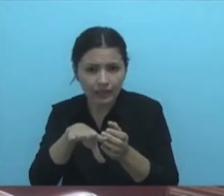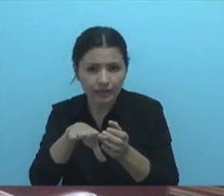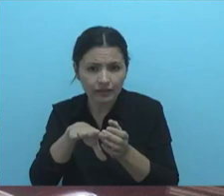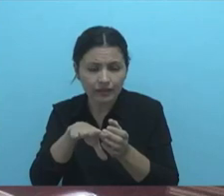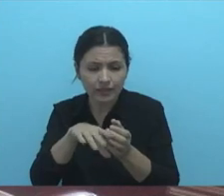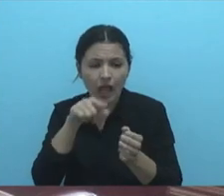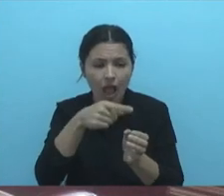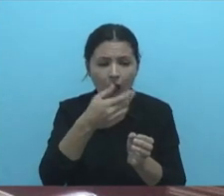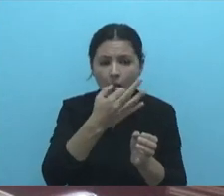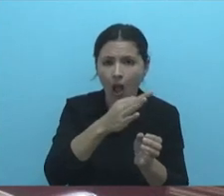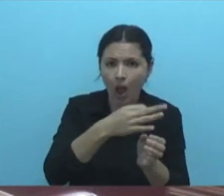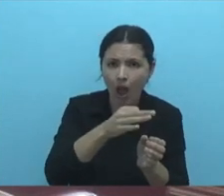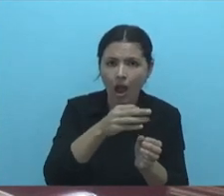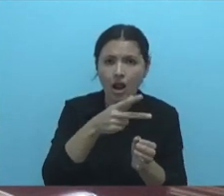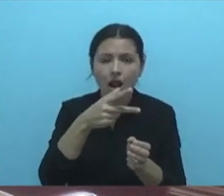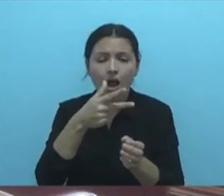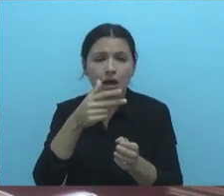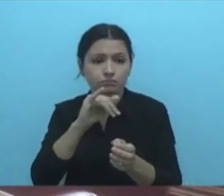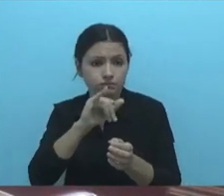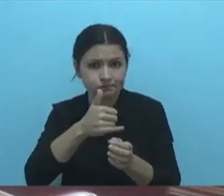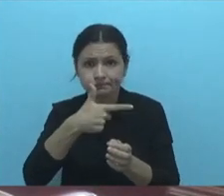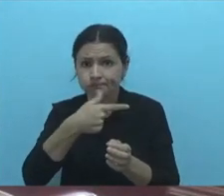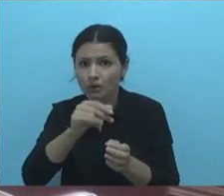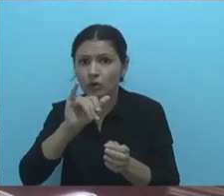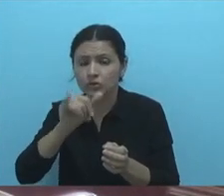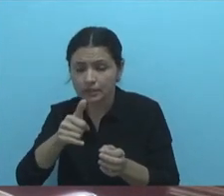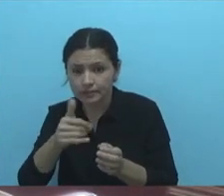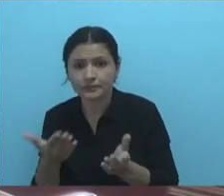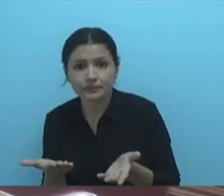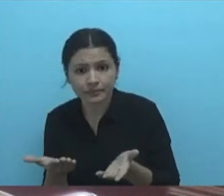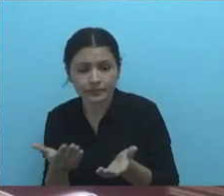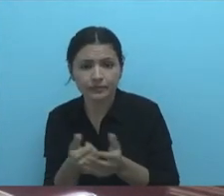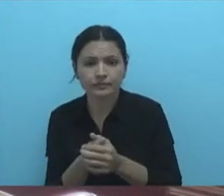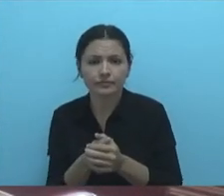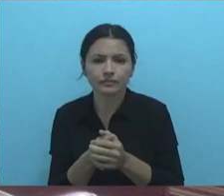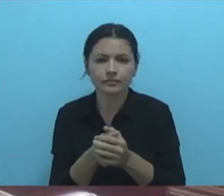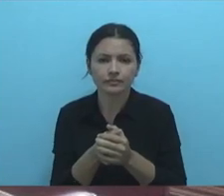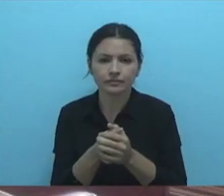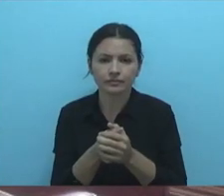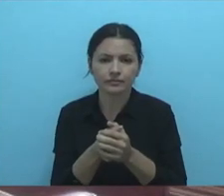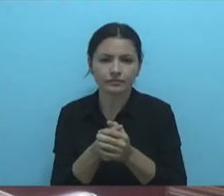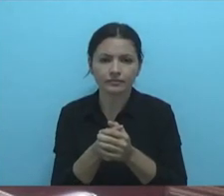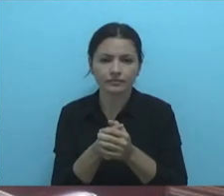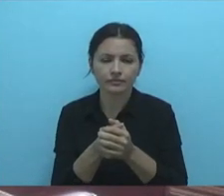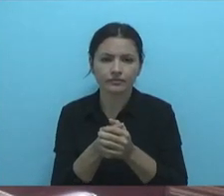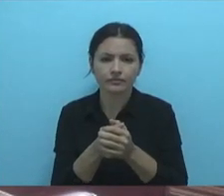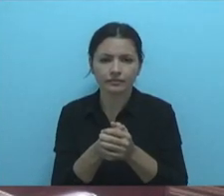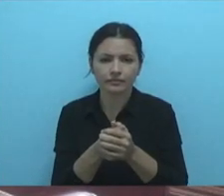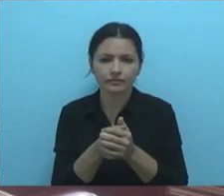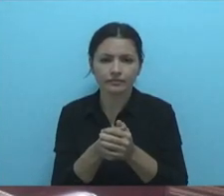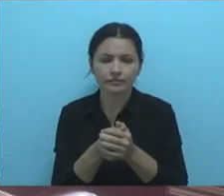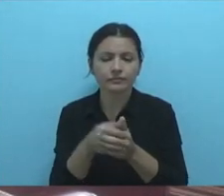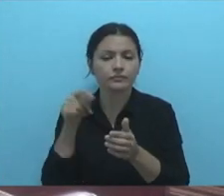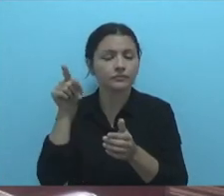o no deben ser aplicadas y cómo se deben los jueces fallar exactamente en cada caso